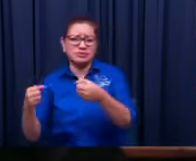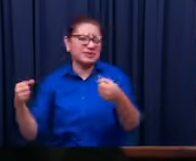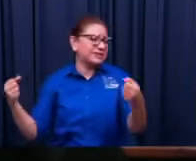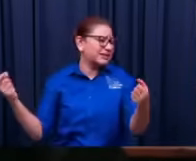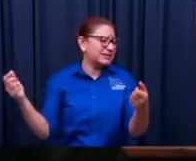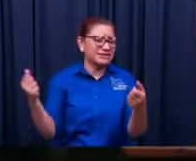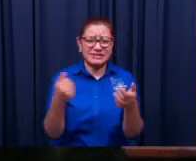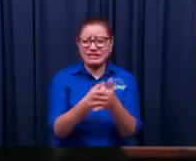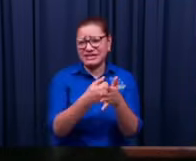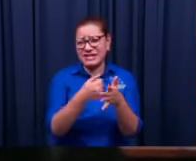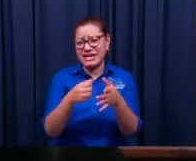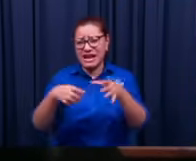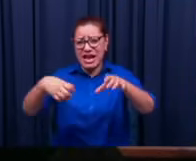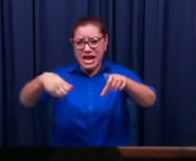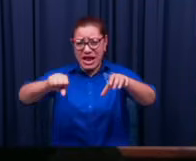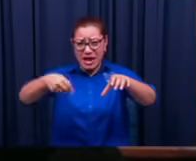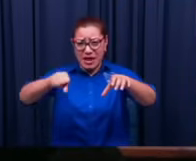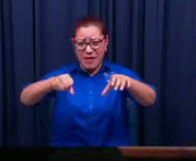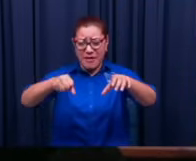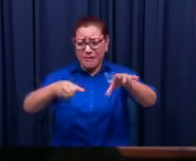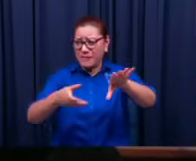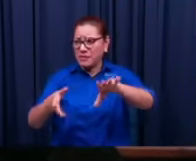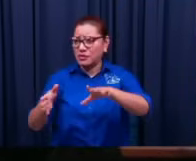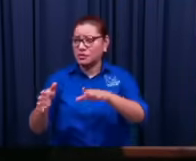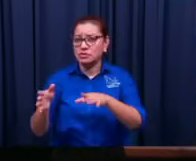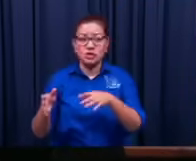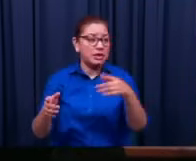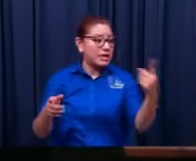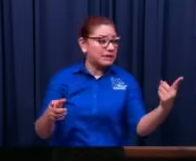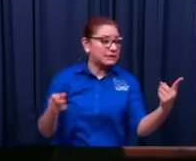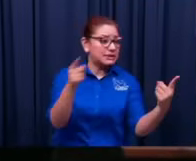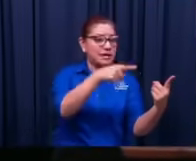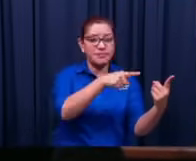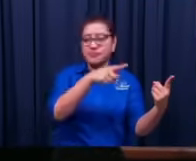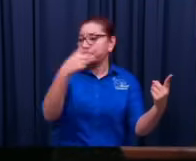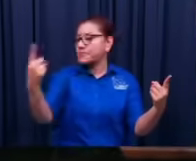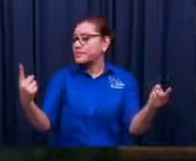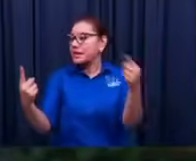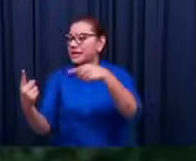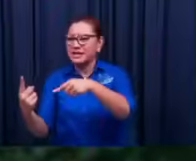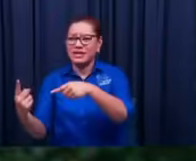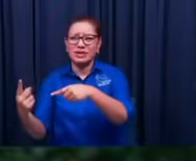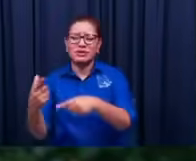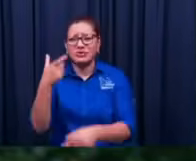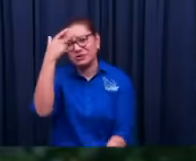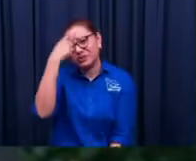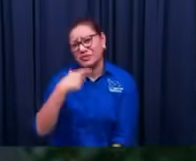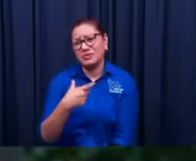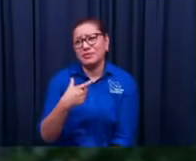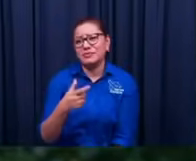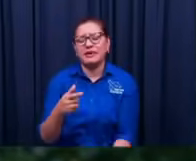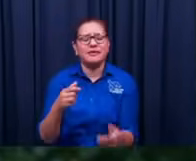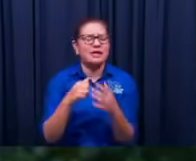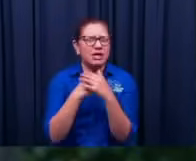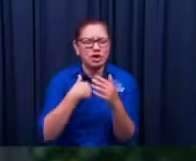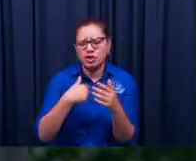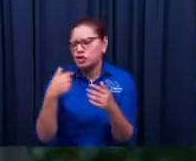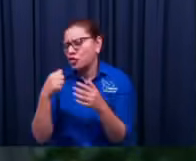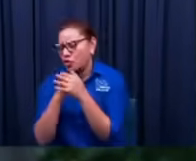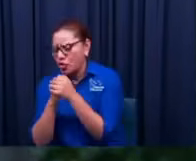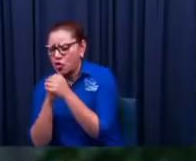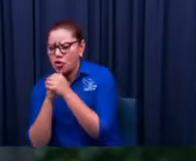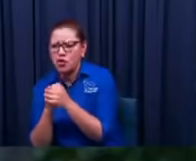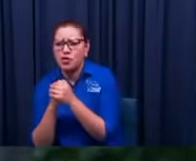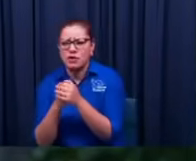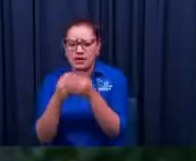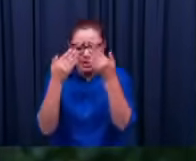ya se lo llevaron de largo. Y entonces muere él y compromete al otro. Padre, por favor, guárdalo, por favor,